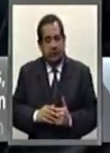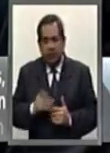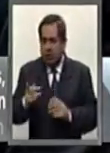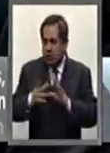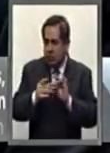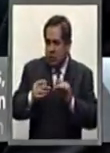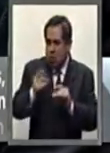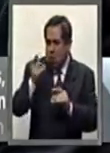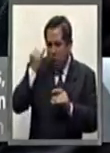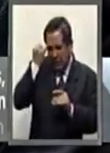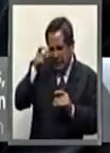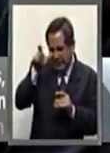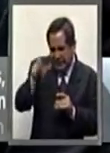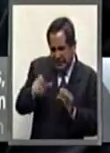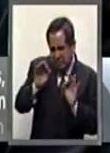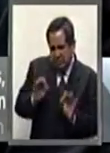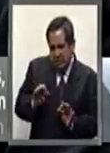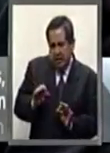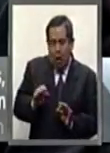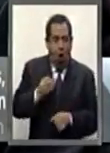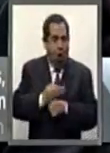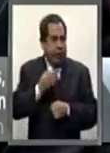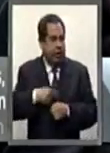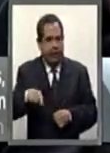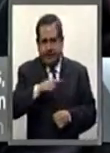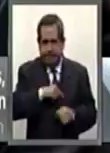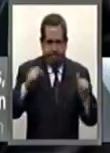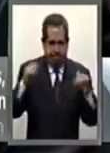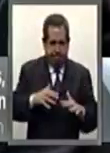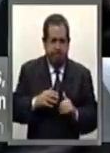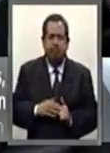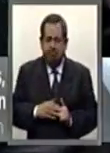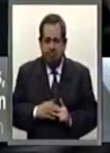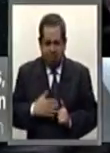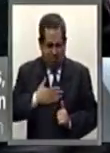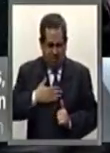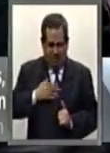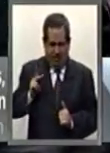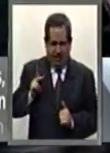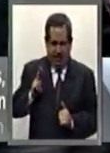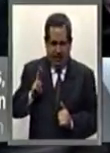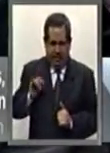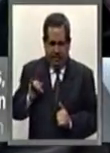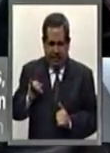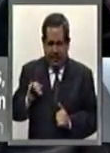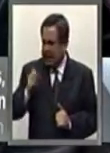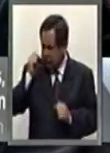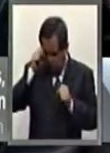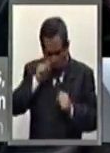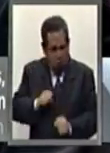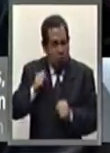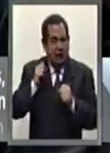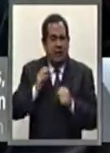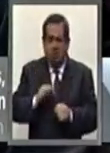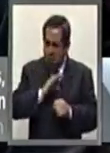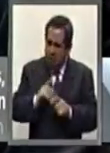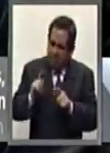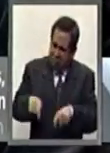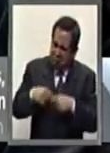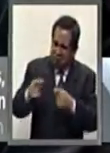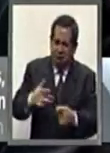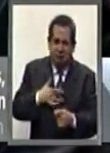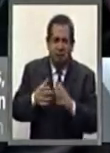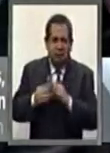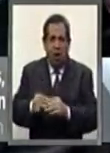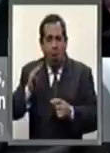en la idoneidad del asunto que hoy nos convoca, en el PRI estamos convencidos que es necesario que se analice la posibilidad de que